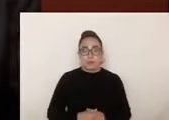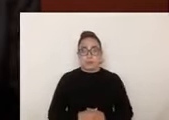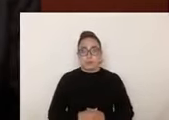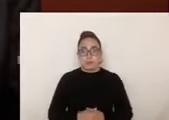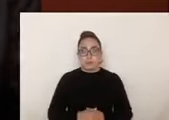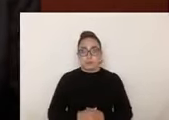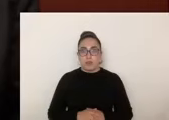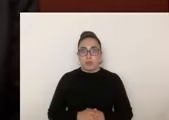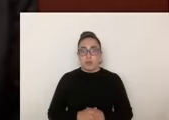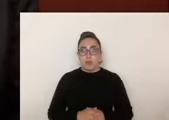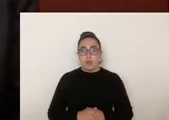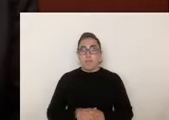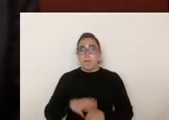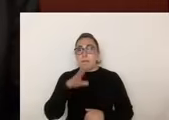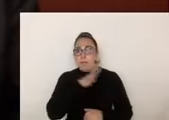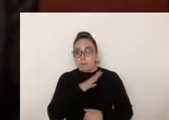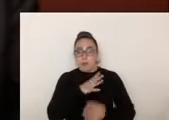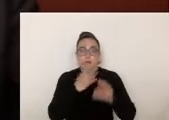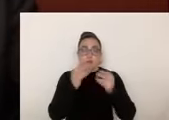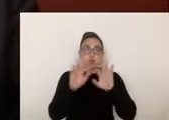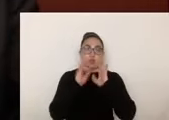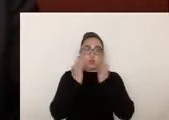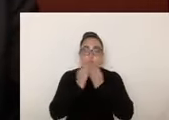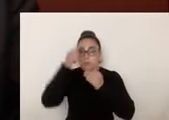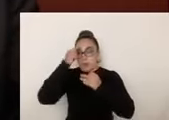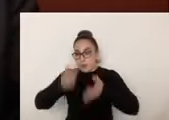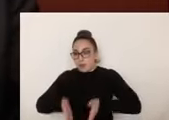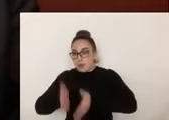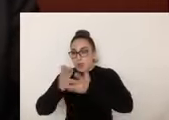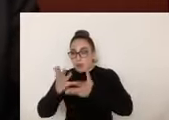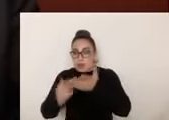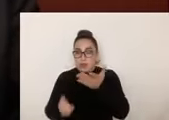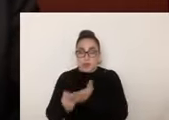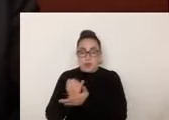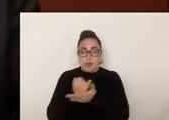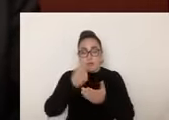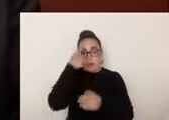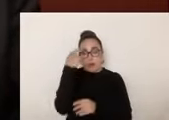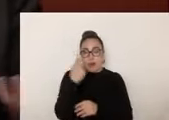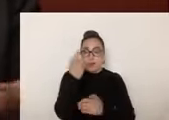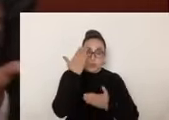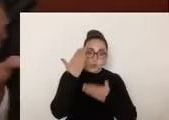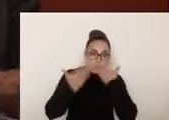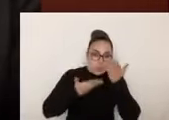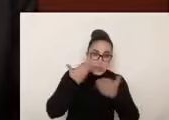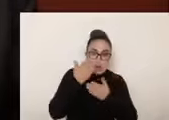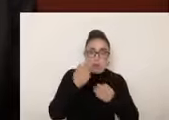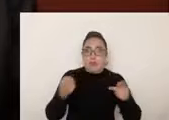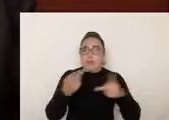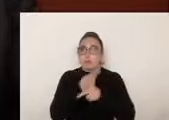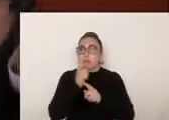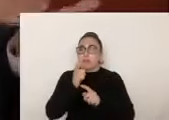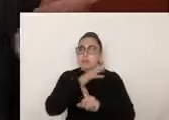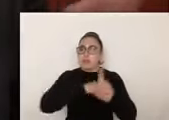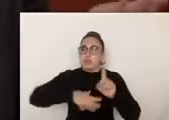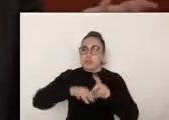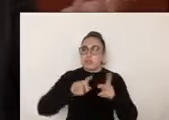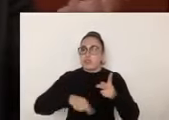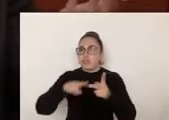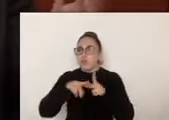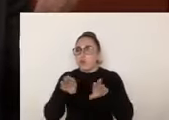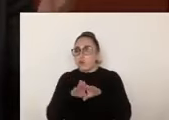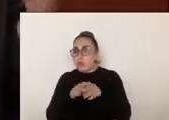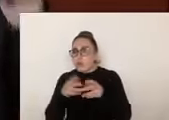múltiples posibilidades de actuación. Las teorías más interesantes en la criminología ahora para la política criminal son las teorías del ciclo vital, las teorías que miran